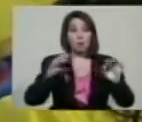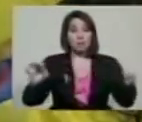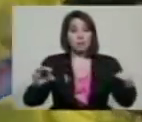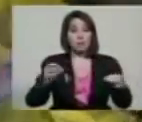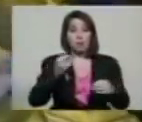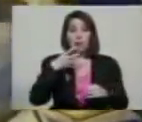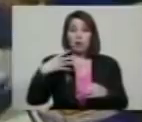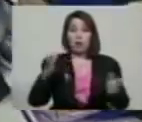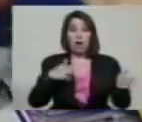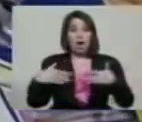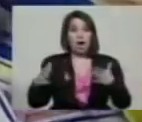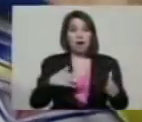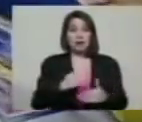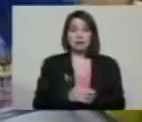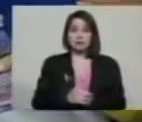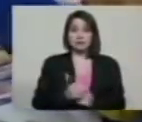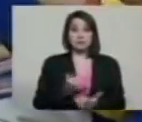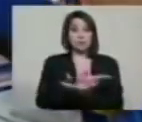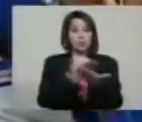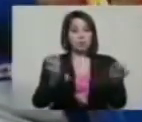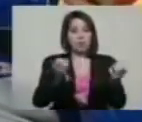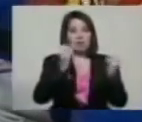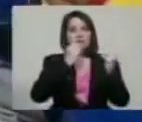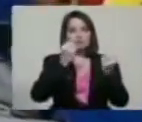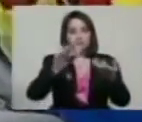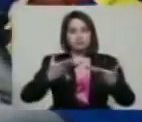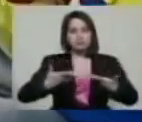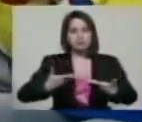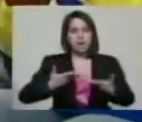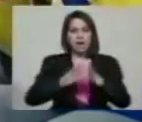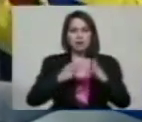en Argentina. Ustedes le hablan a todo el país.